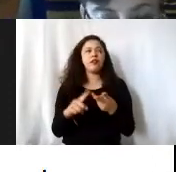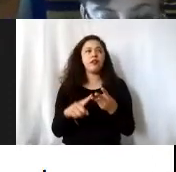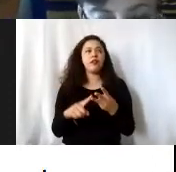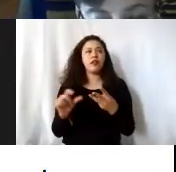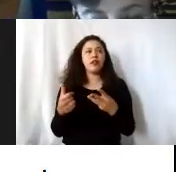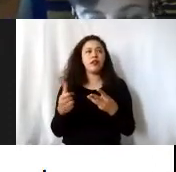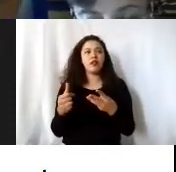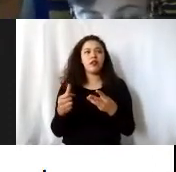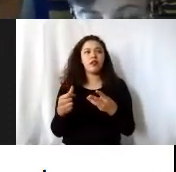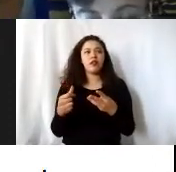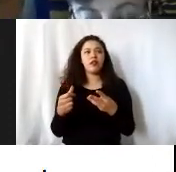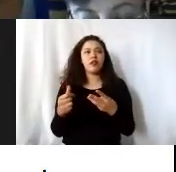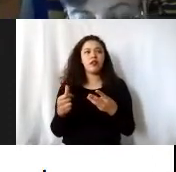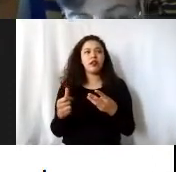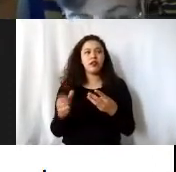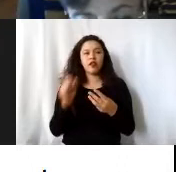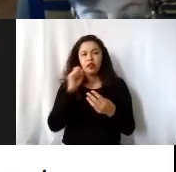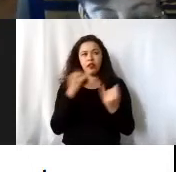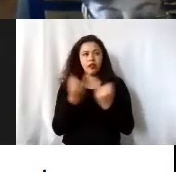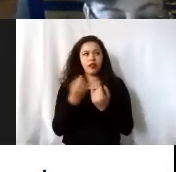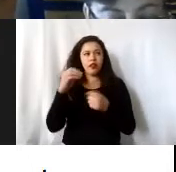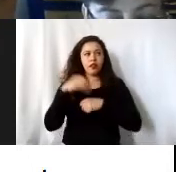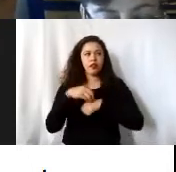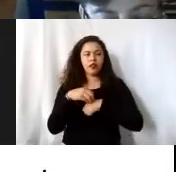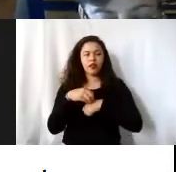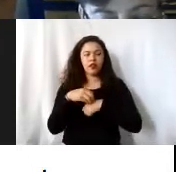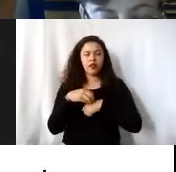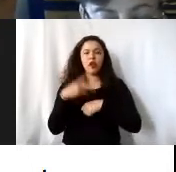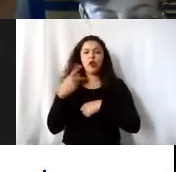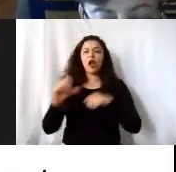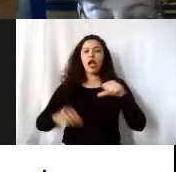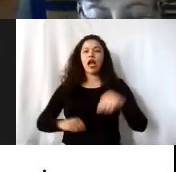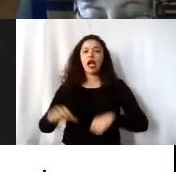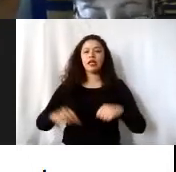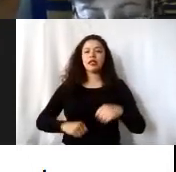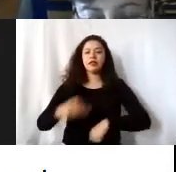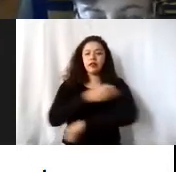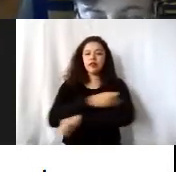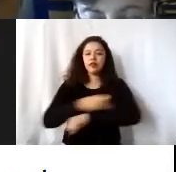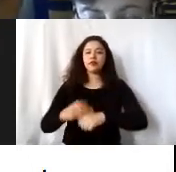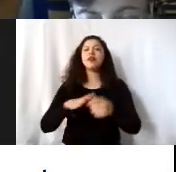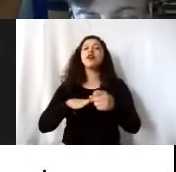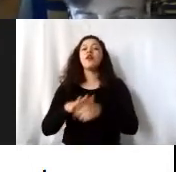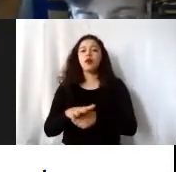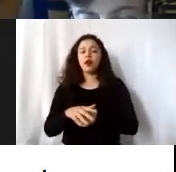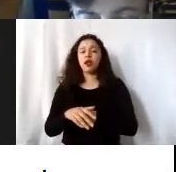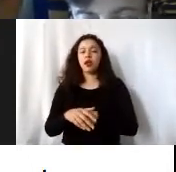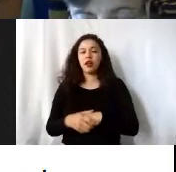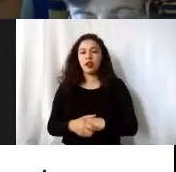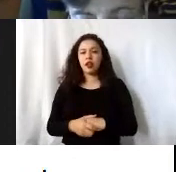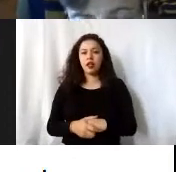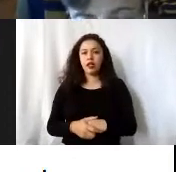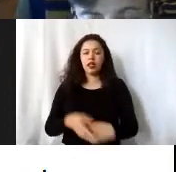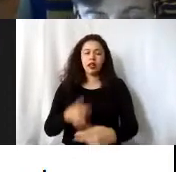en cuenta, qué tipo de actividades realiza la familia en vacaciones, en su tiempo